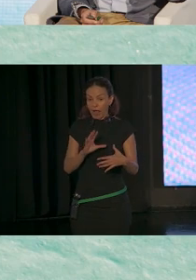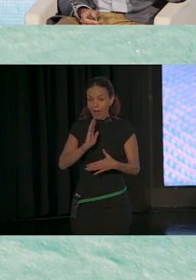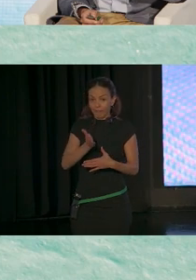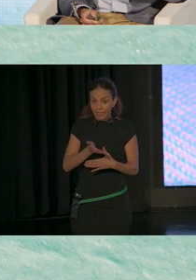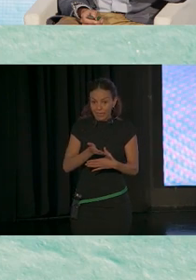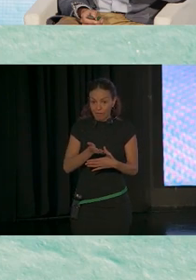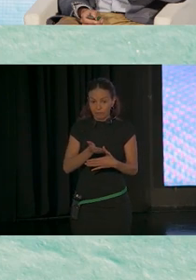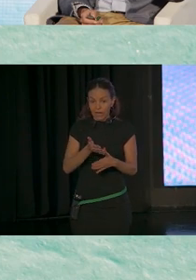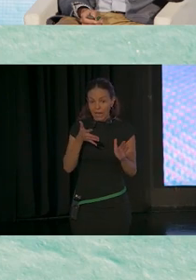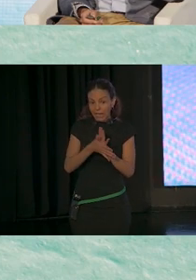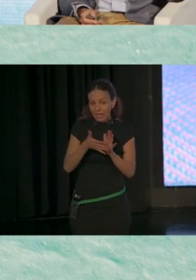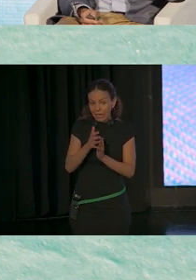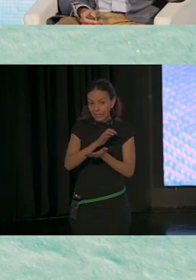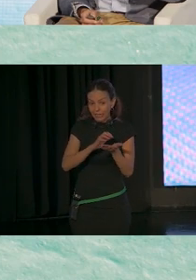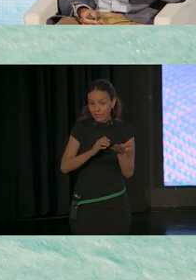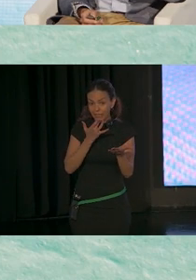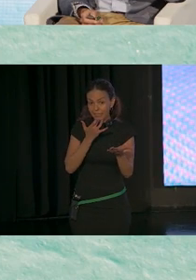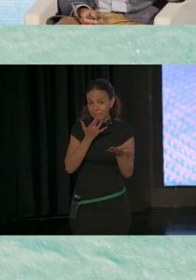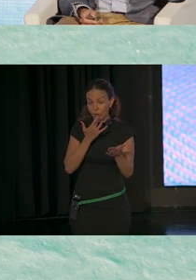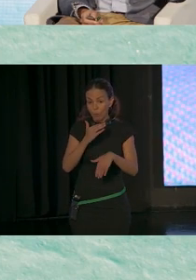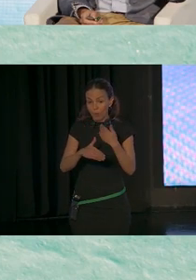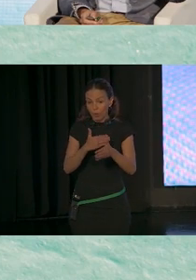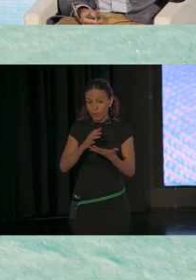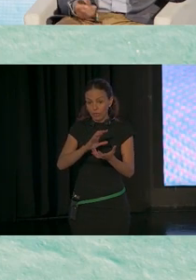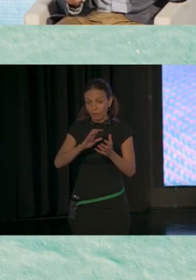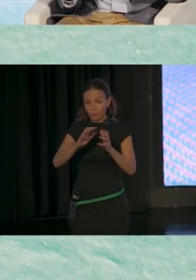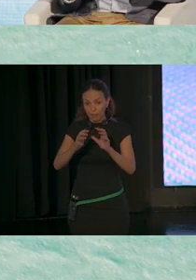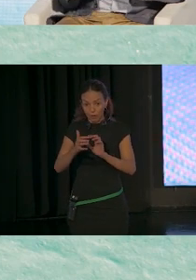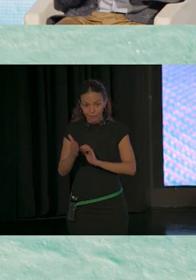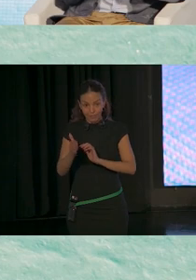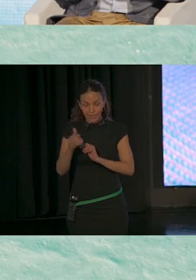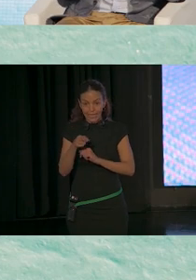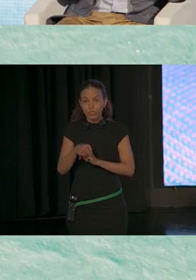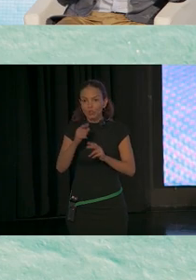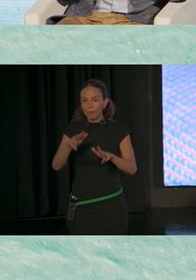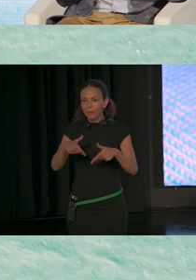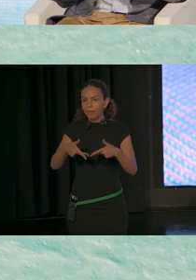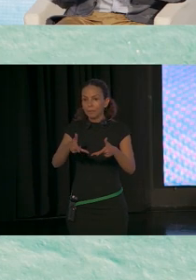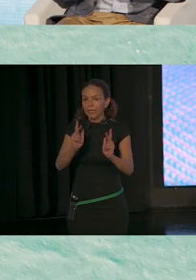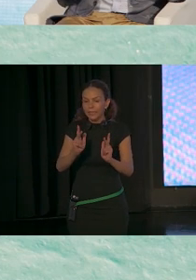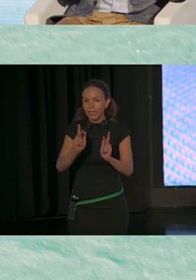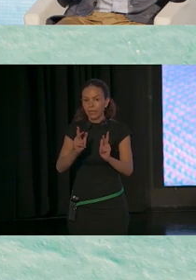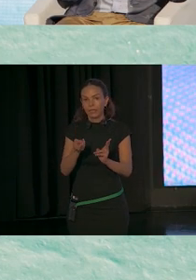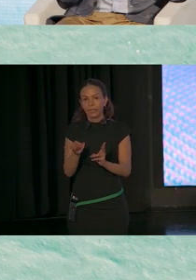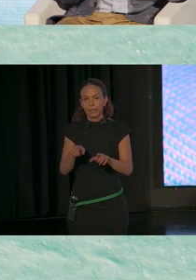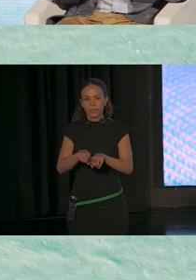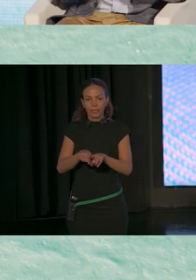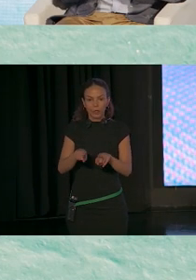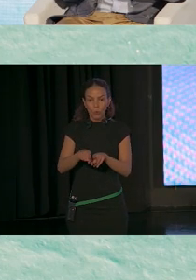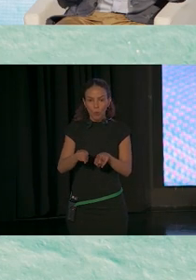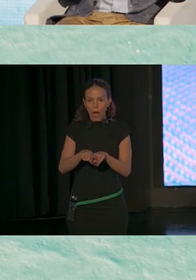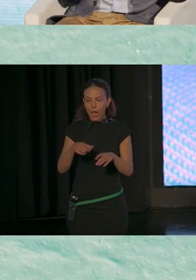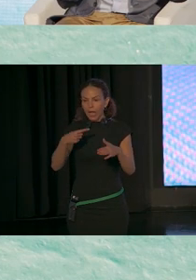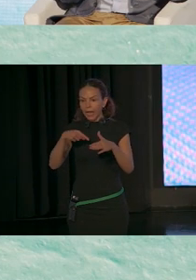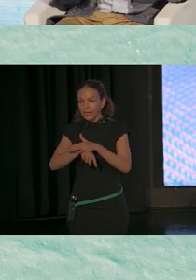se realiza un proceso de transformación. Es lo que permite construir al final un sentido,